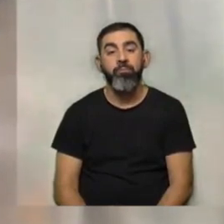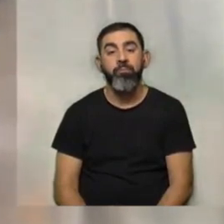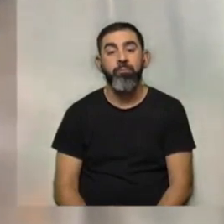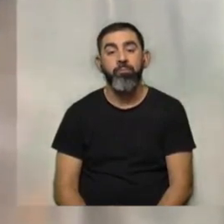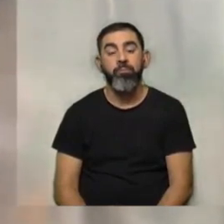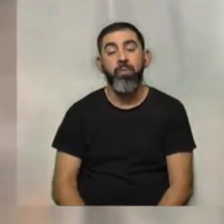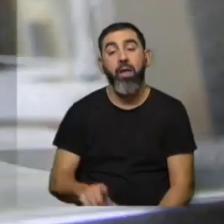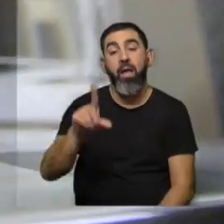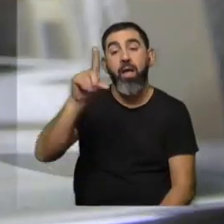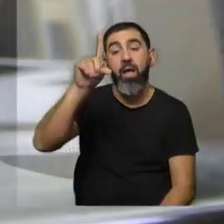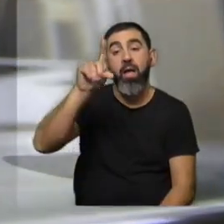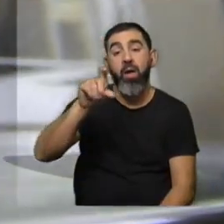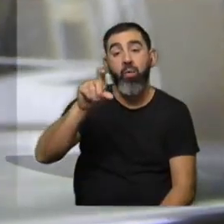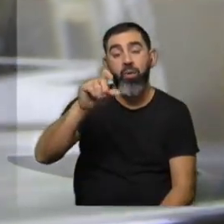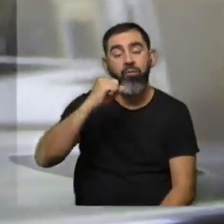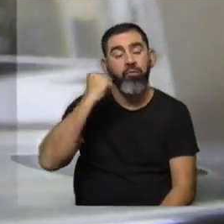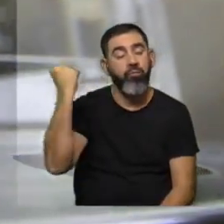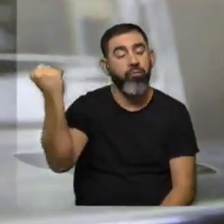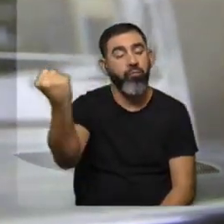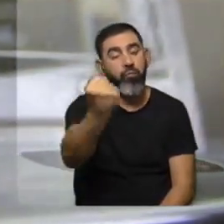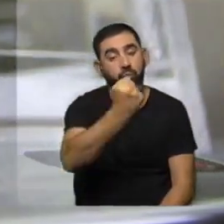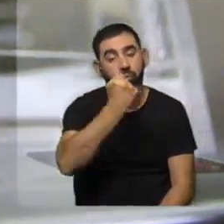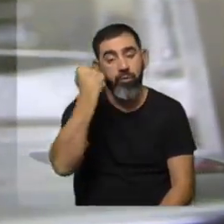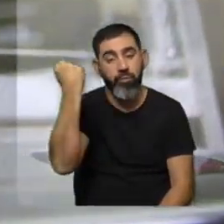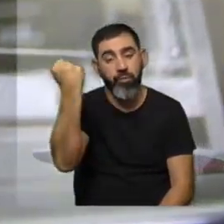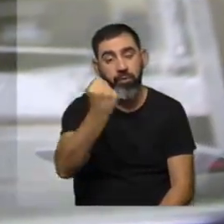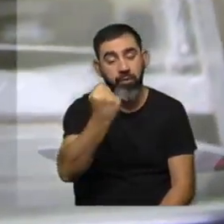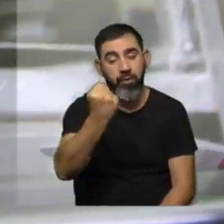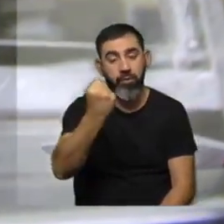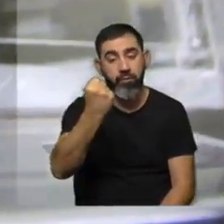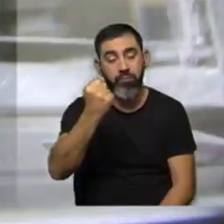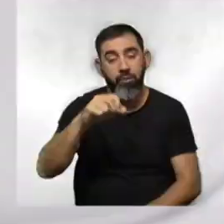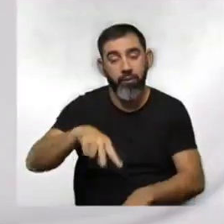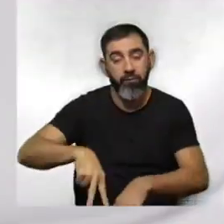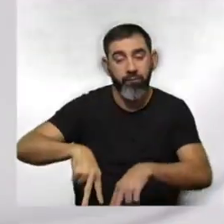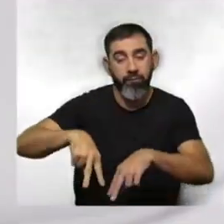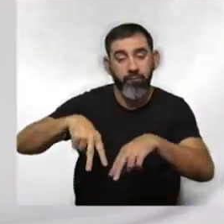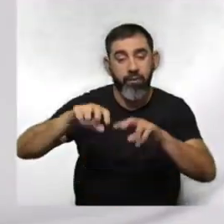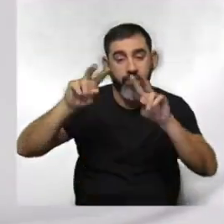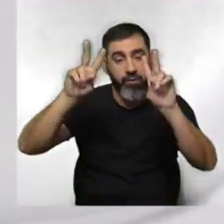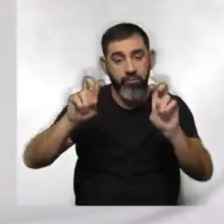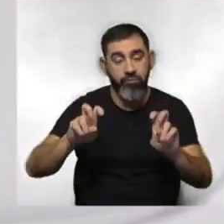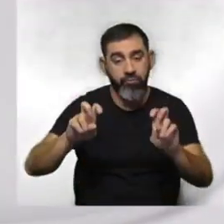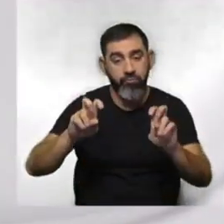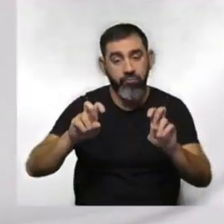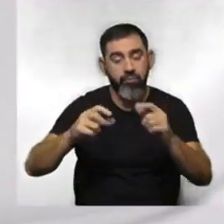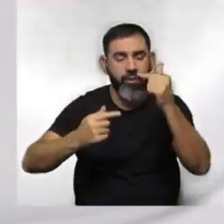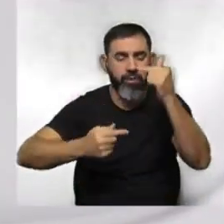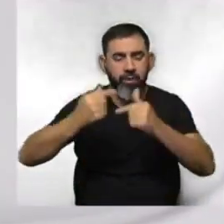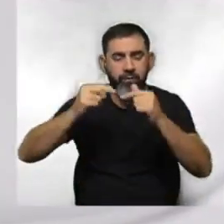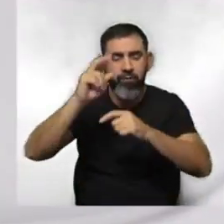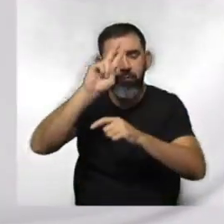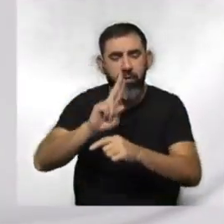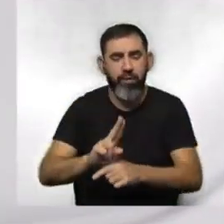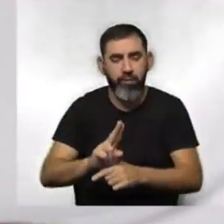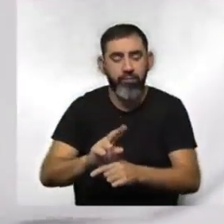El agua es fundamental como insumo en la investigación para múltiples usos.